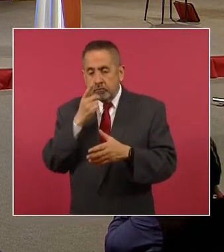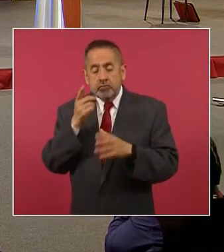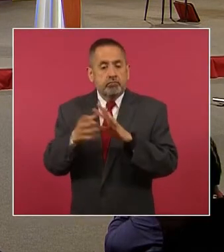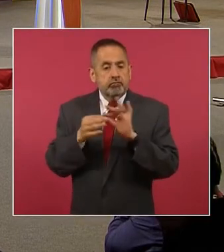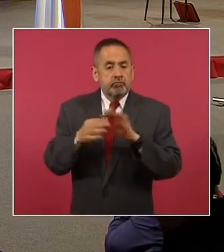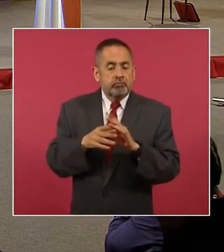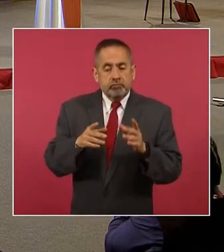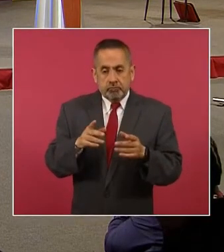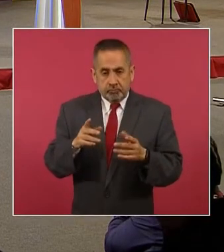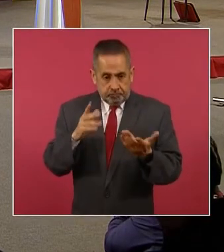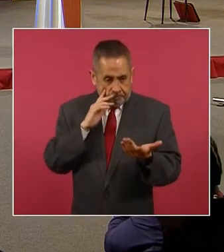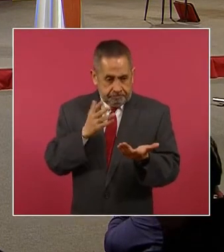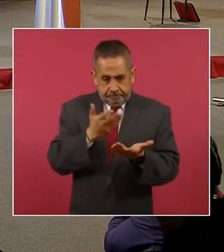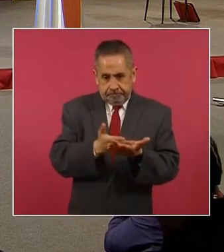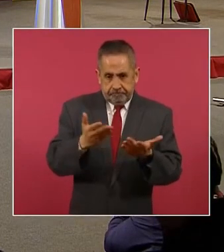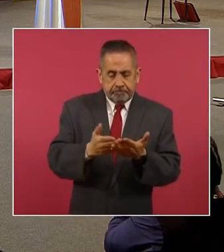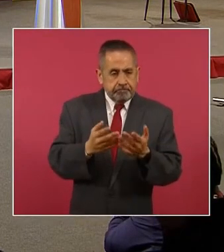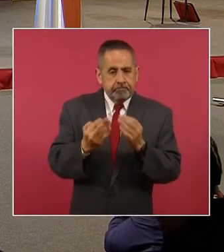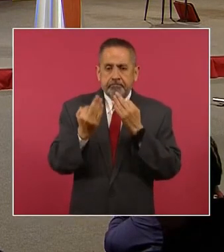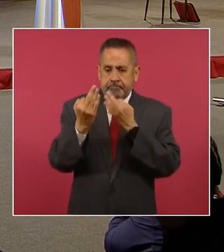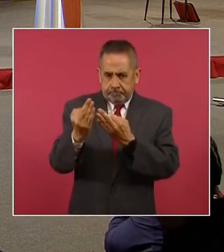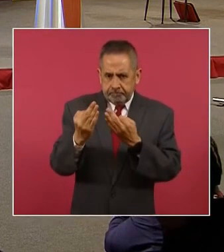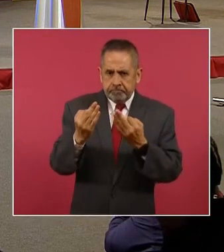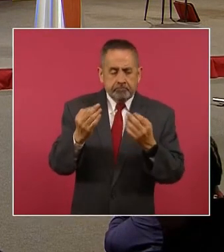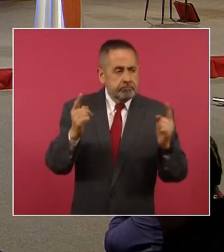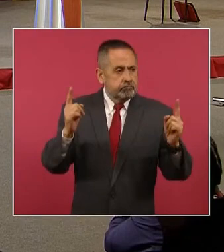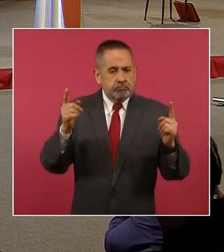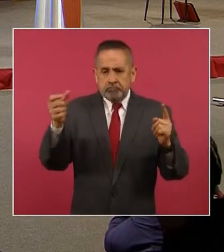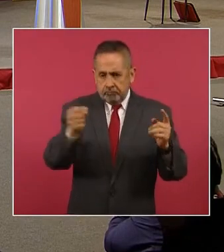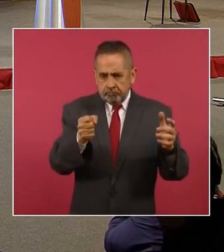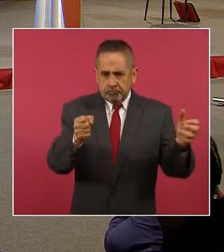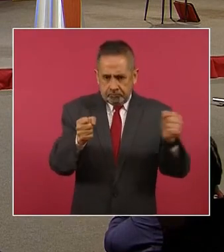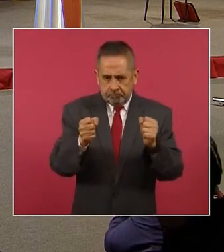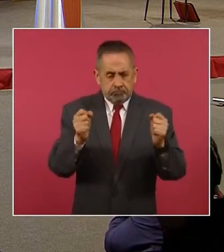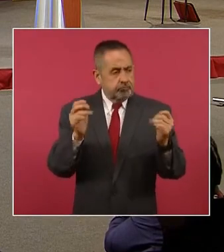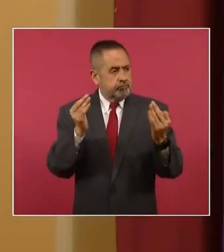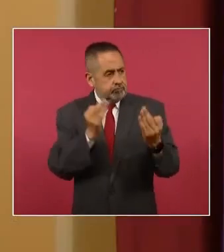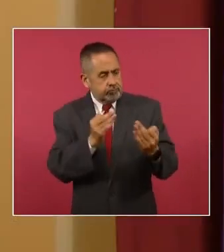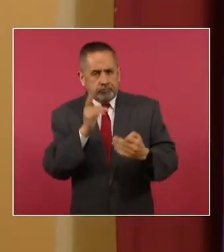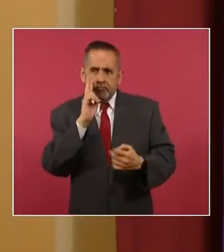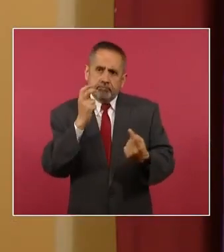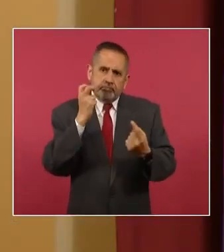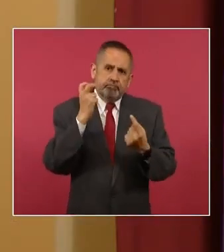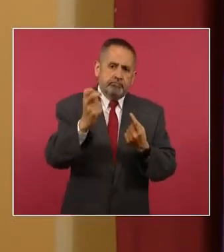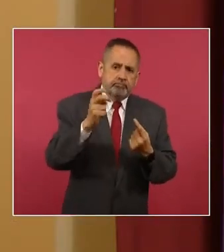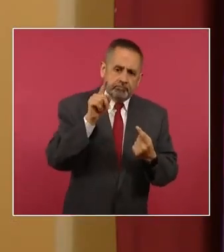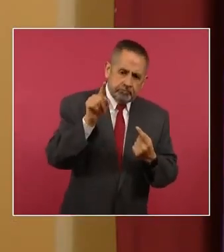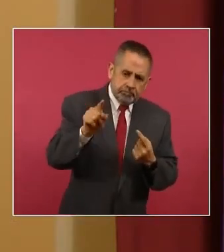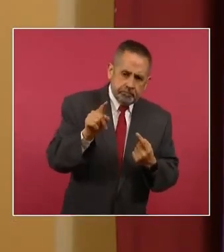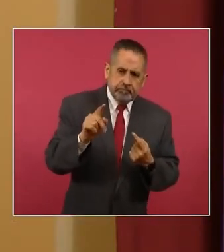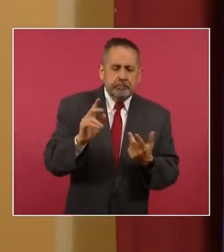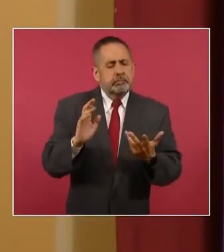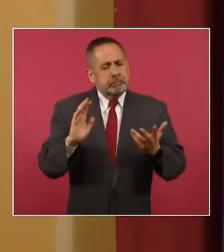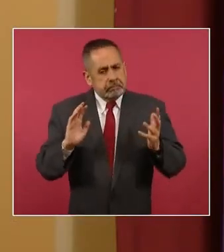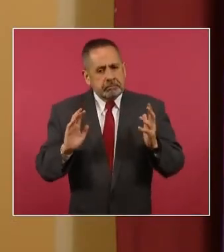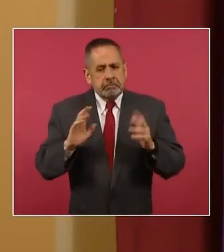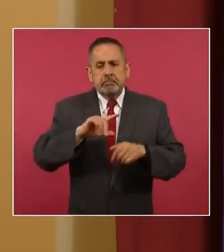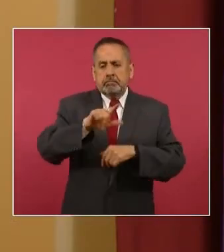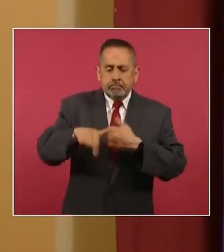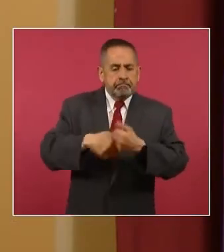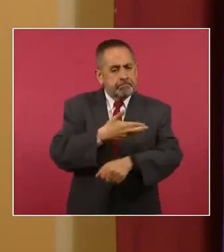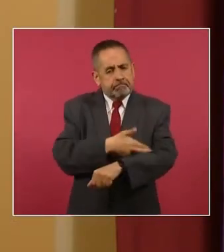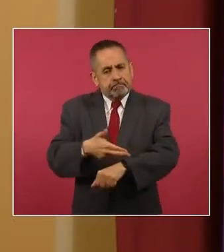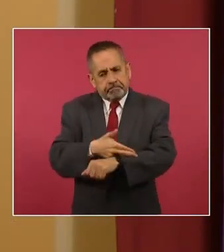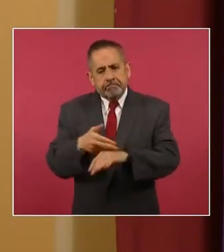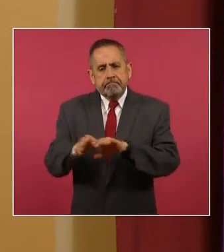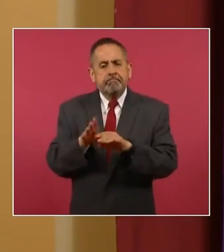el desahogo de algunos cargos procesales y ratificación de dictámenes para posteriormente pasar al cierre de